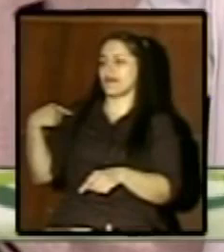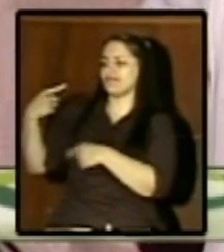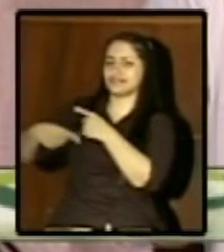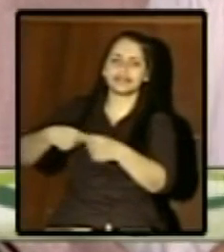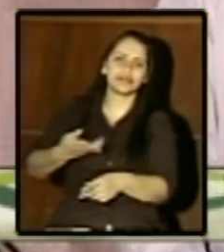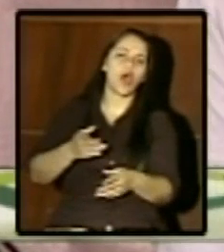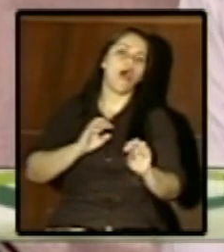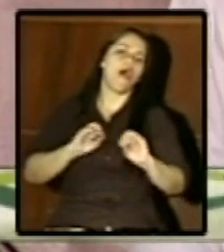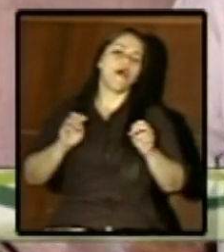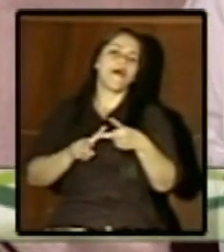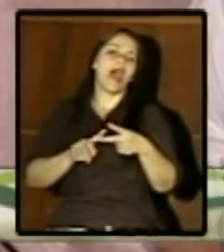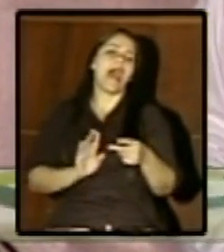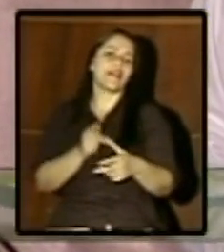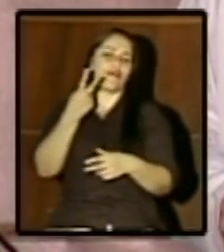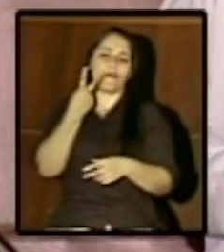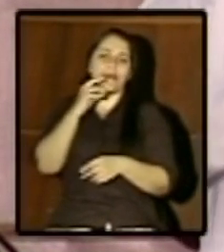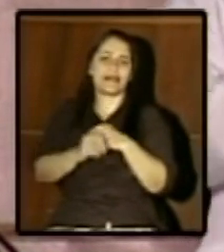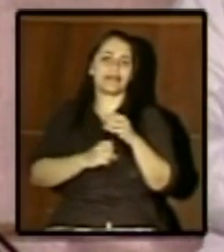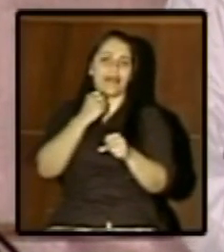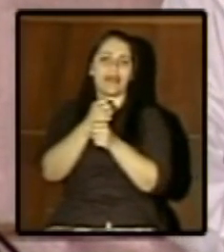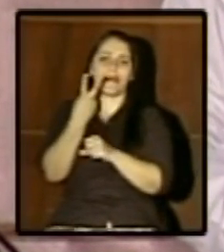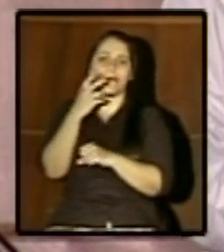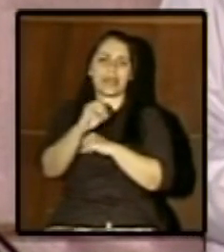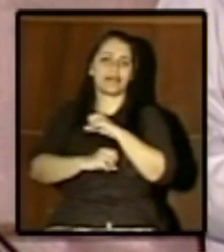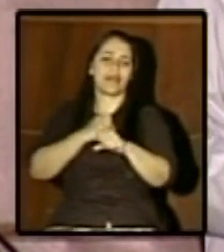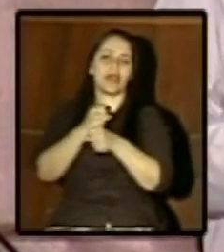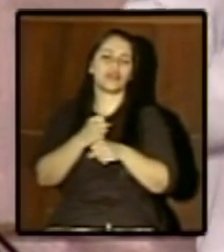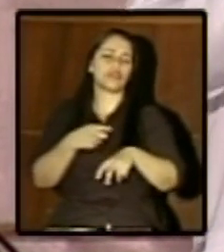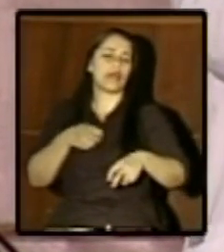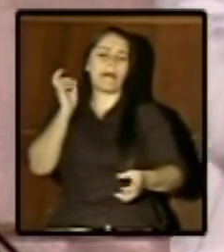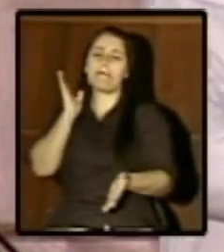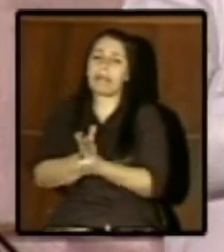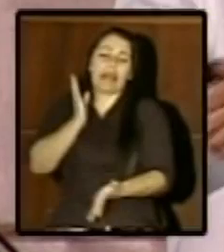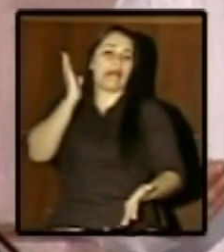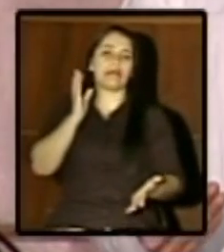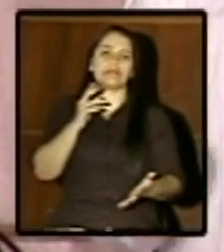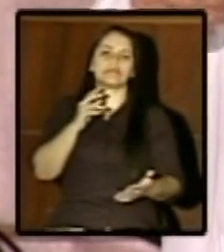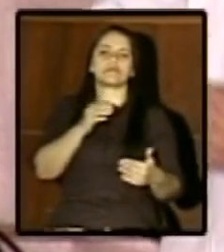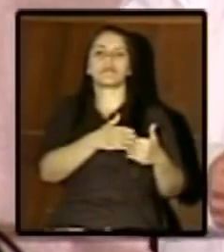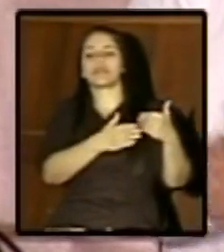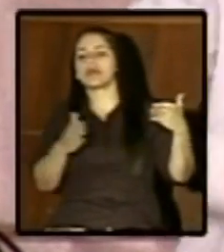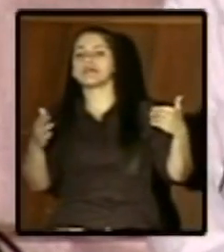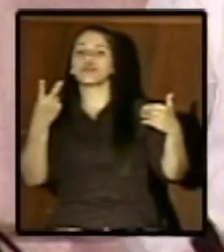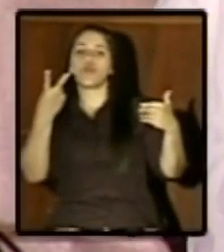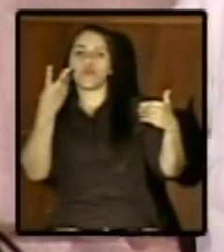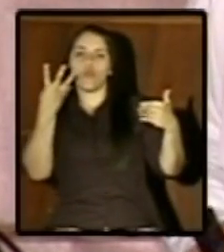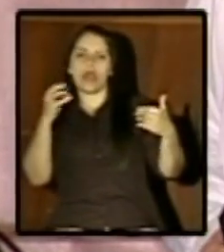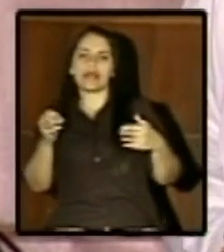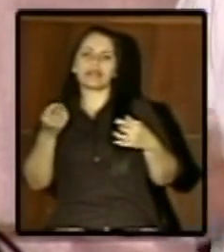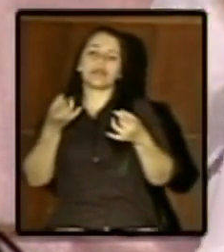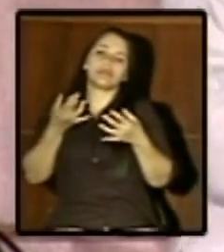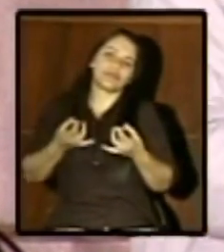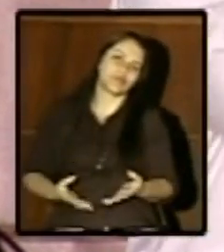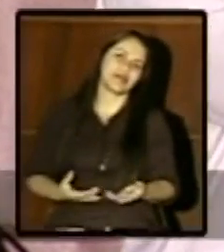o gente que sufrió un trauma joven, un muchacho de 20 años que se fracturó y que tuvo una fractura en su juventud a los 20 años, que